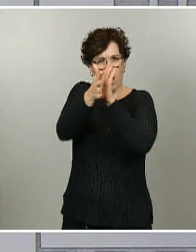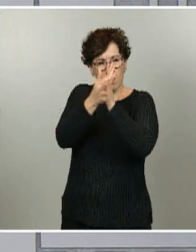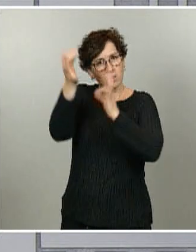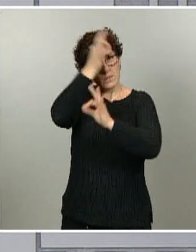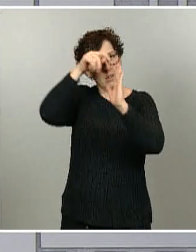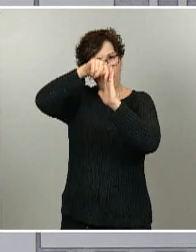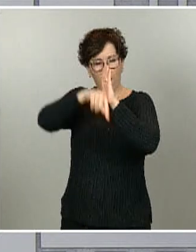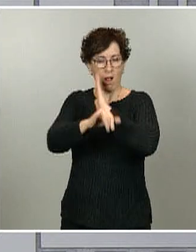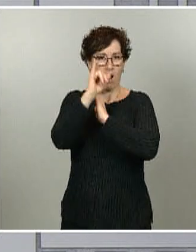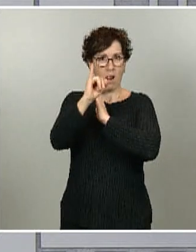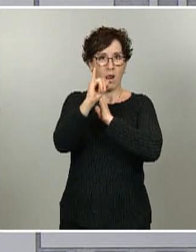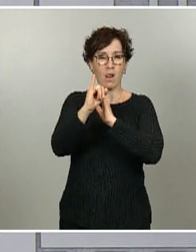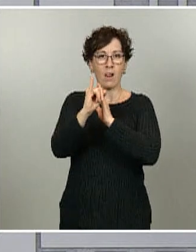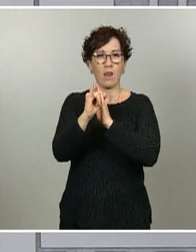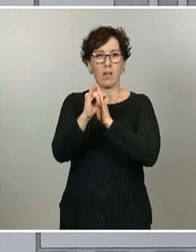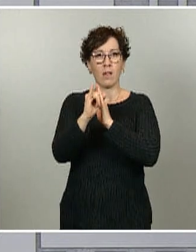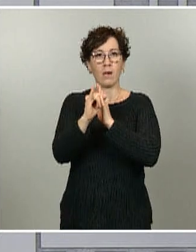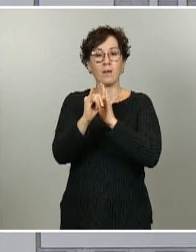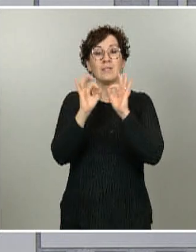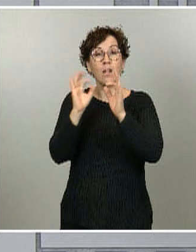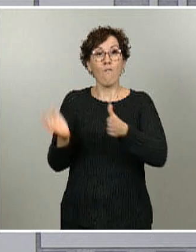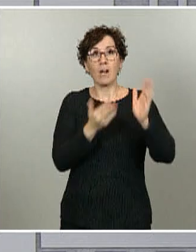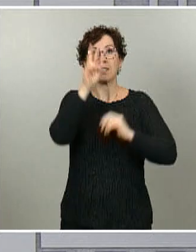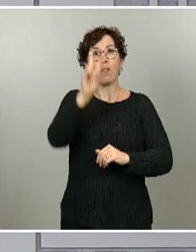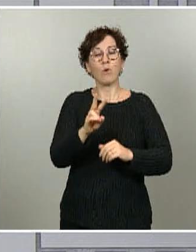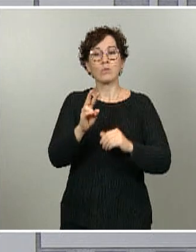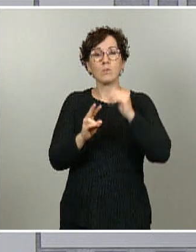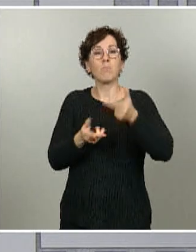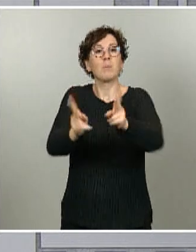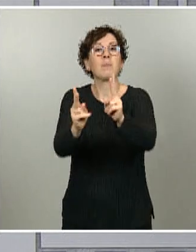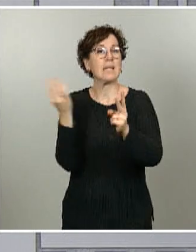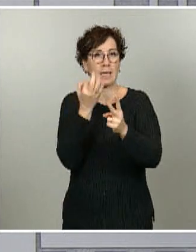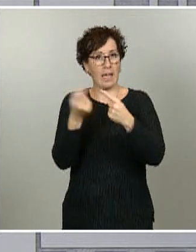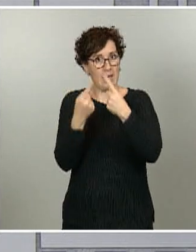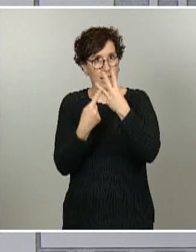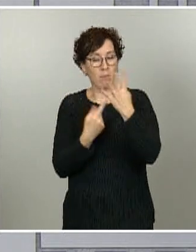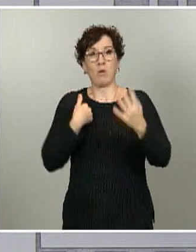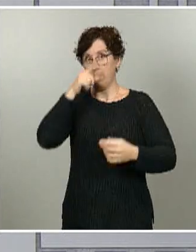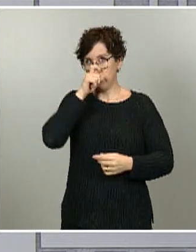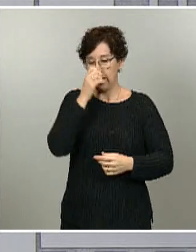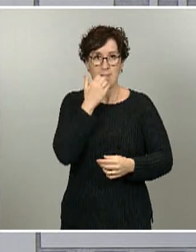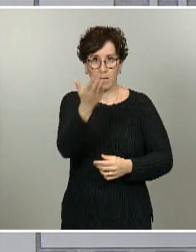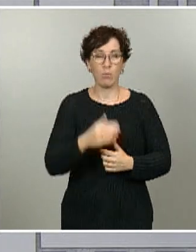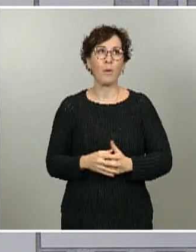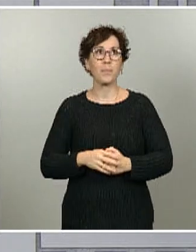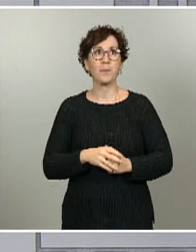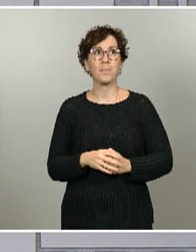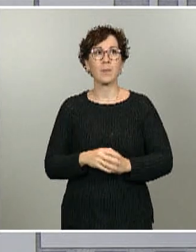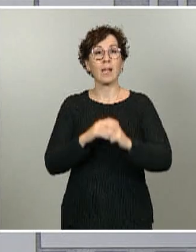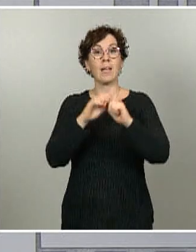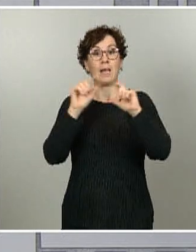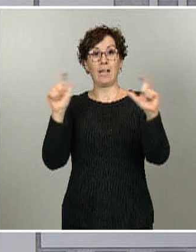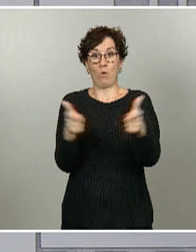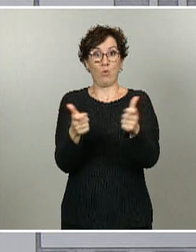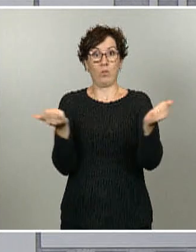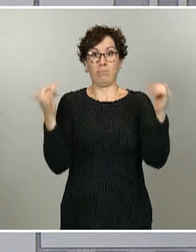Boletín Oficial del Estado aquellas actividades permitidas, pero les quiero recordar las reuniones sociales que en fase 1 son de